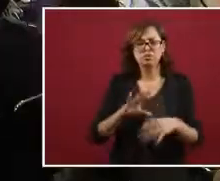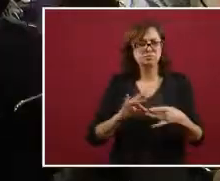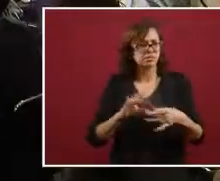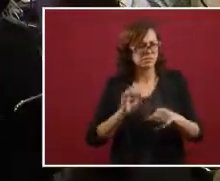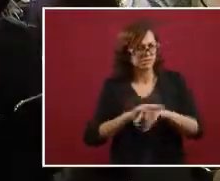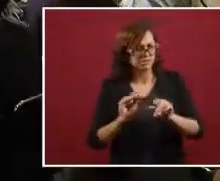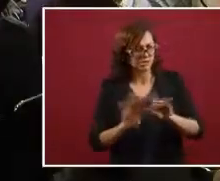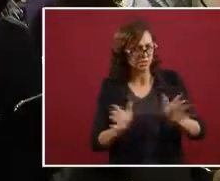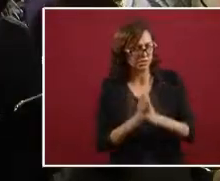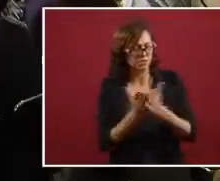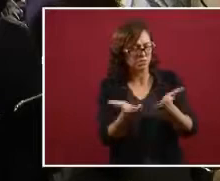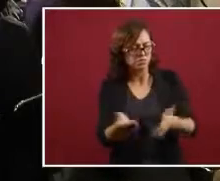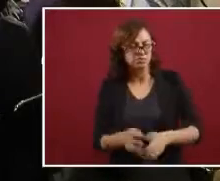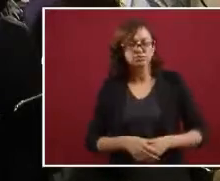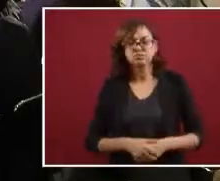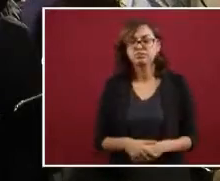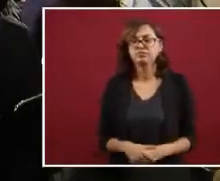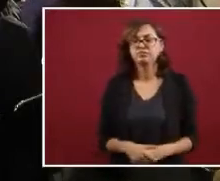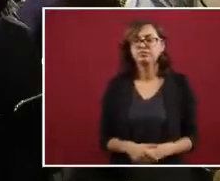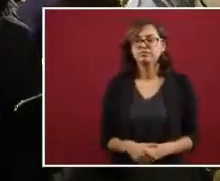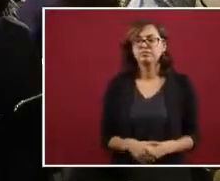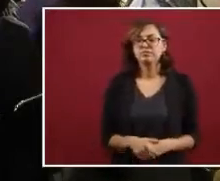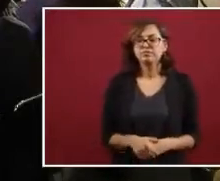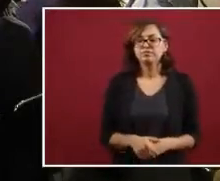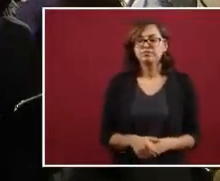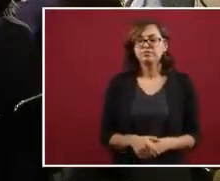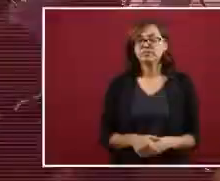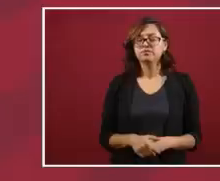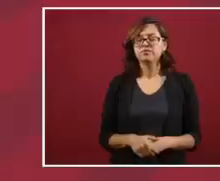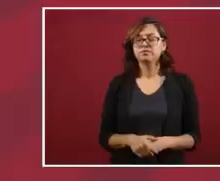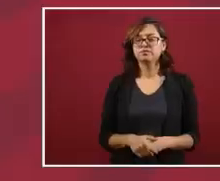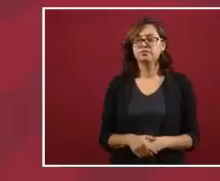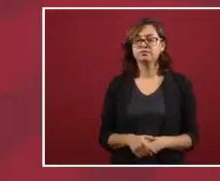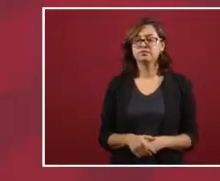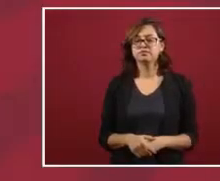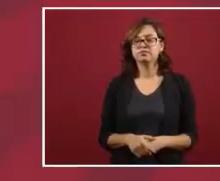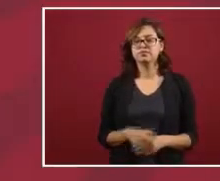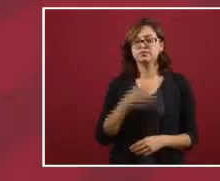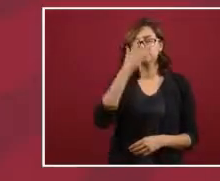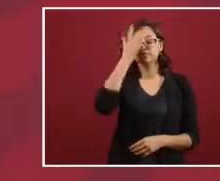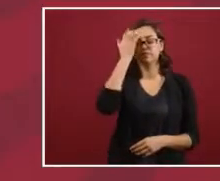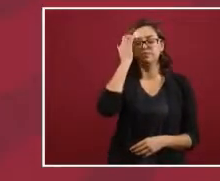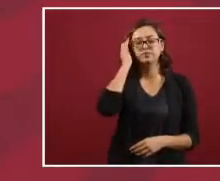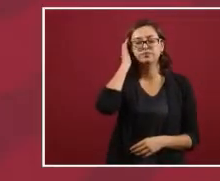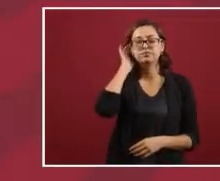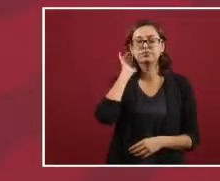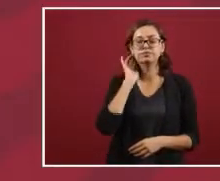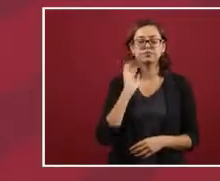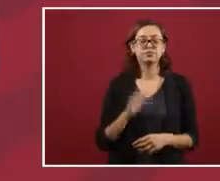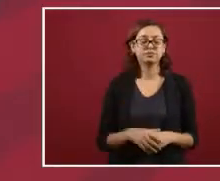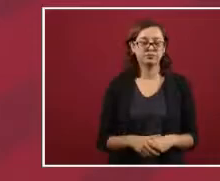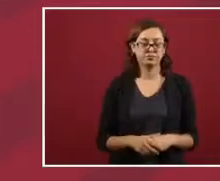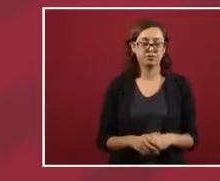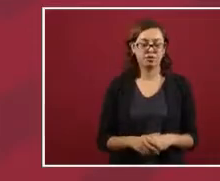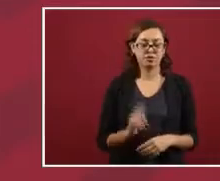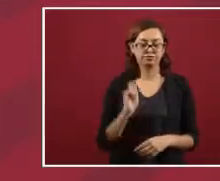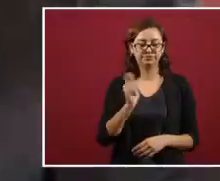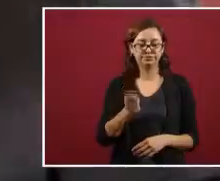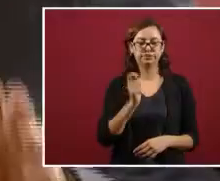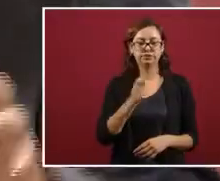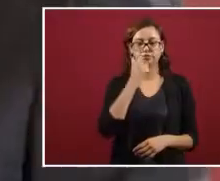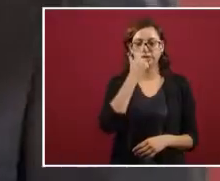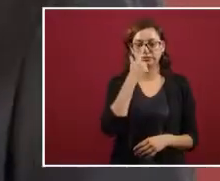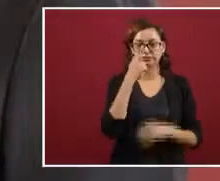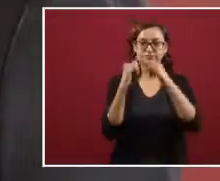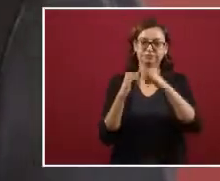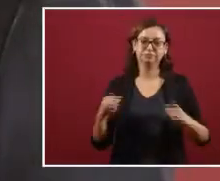que se estima un presupuesto para una